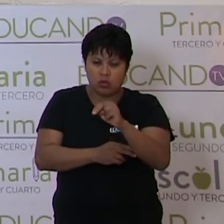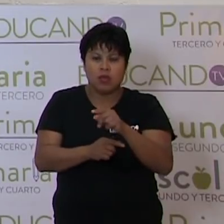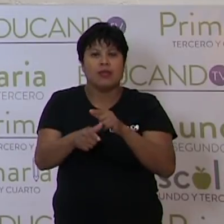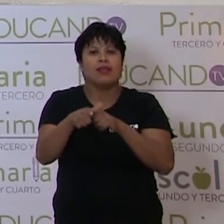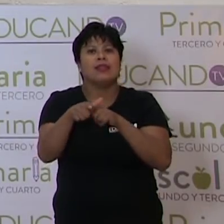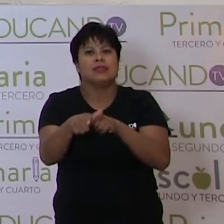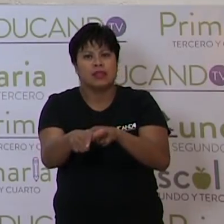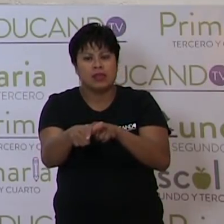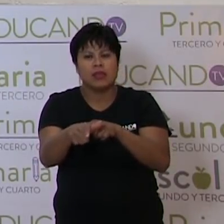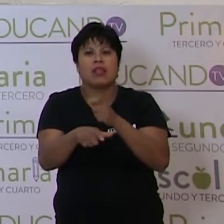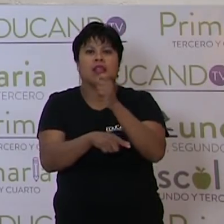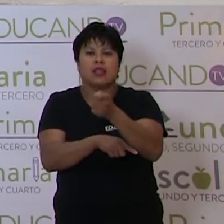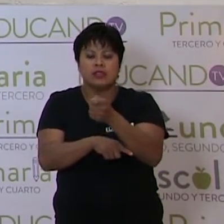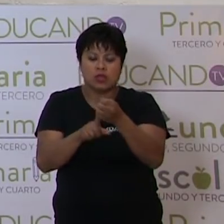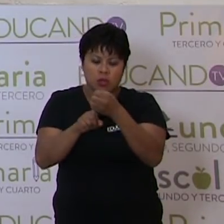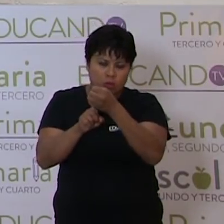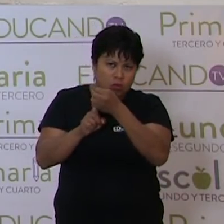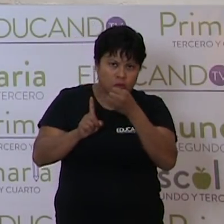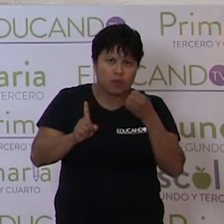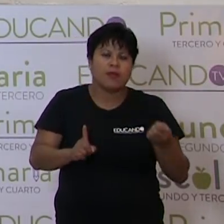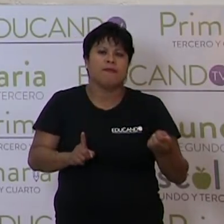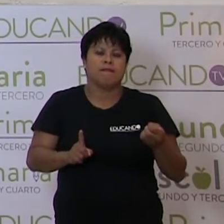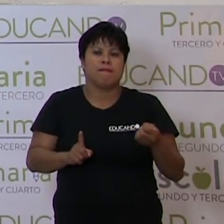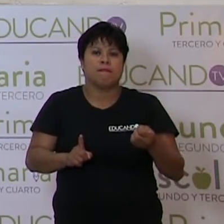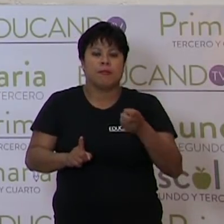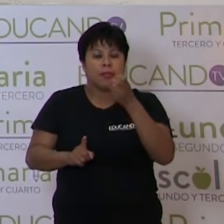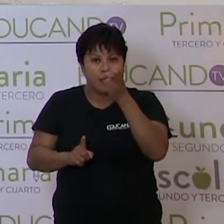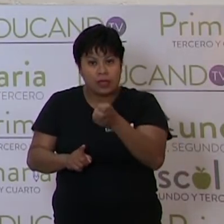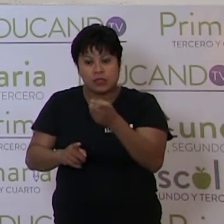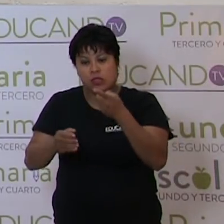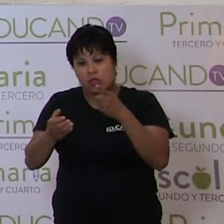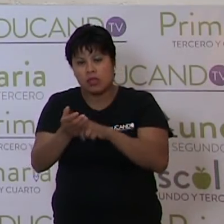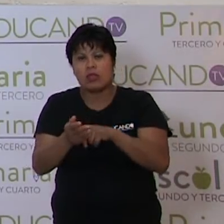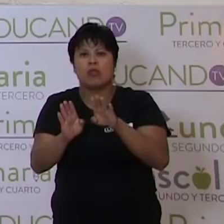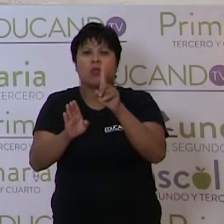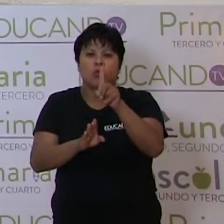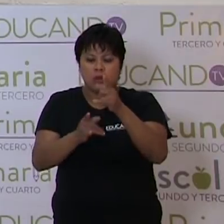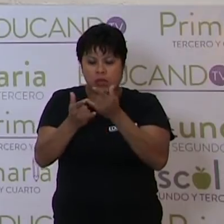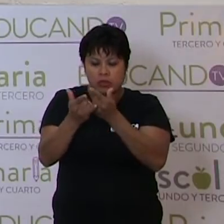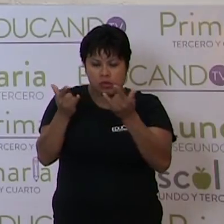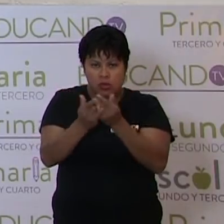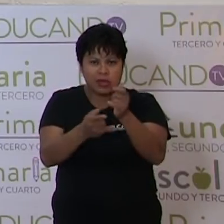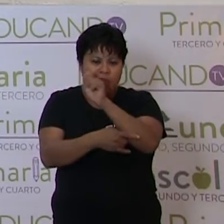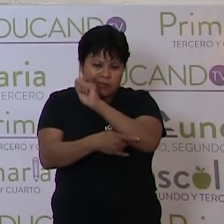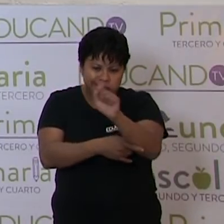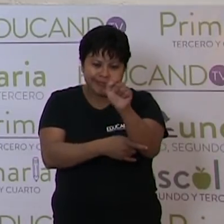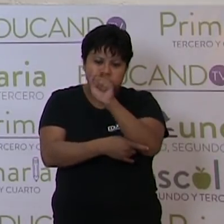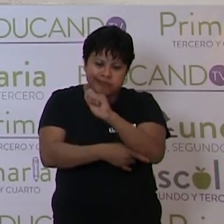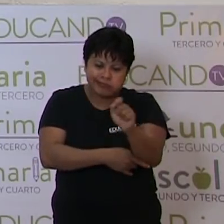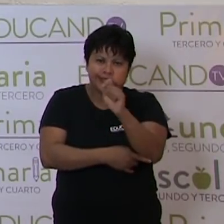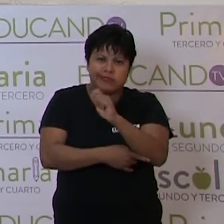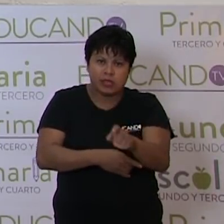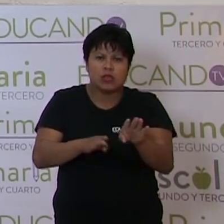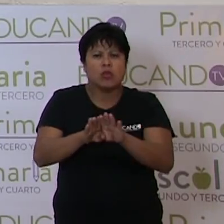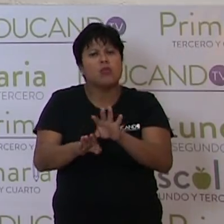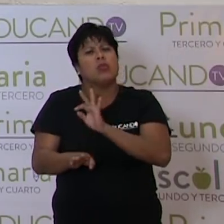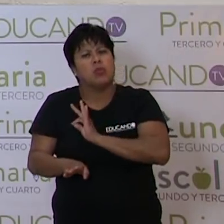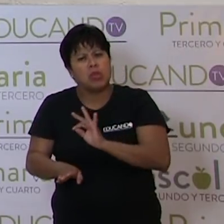indican orden dentro de una narración, como puede